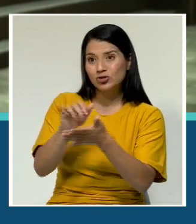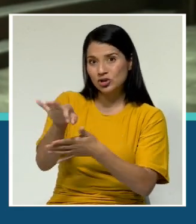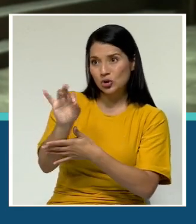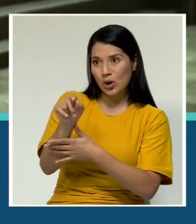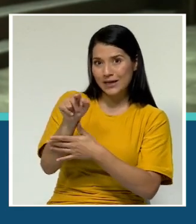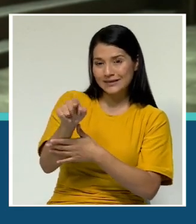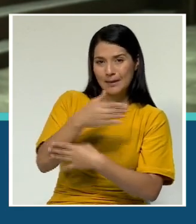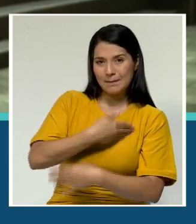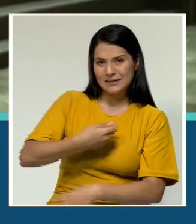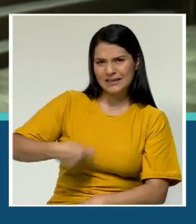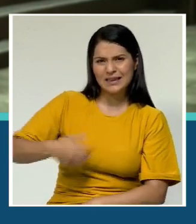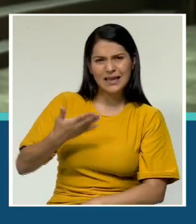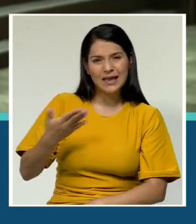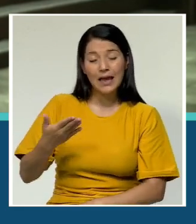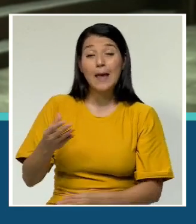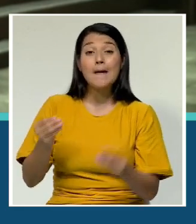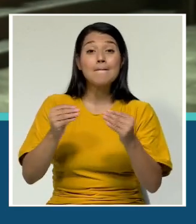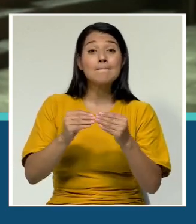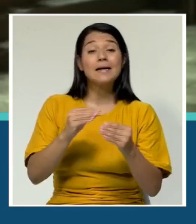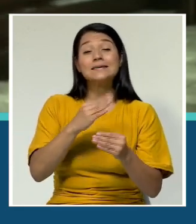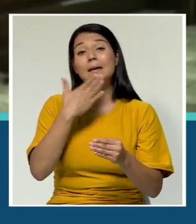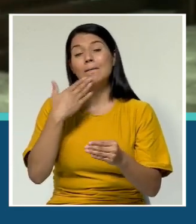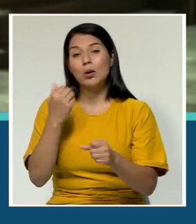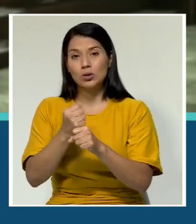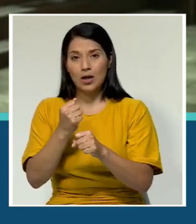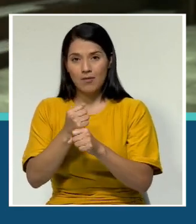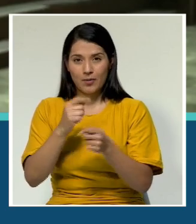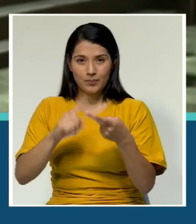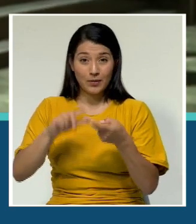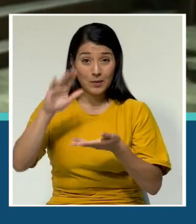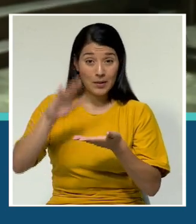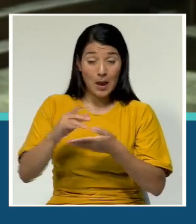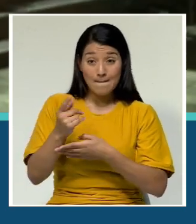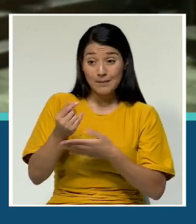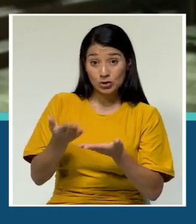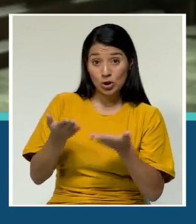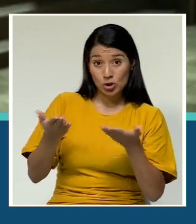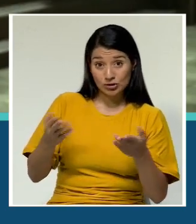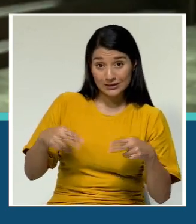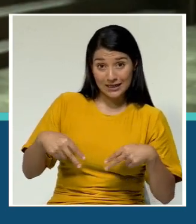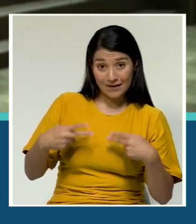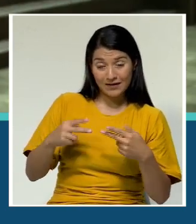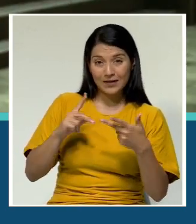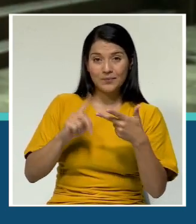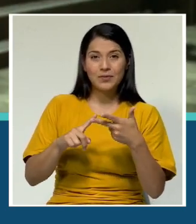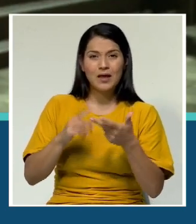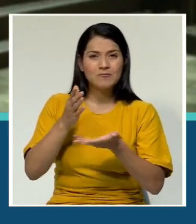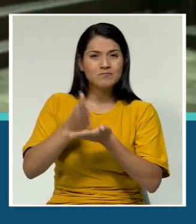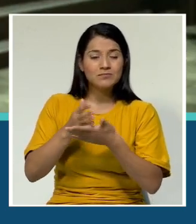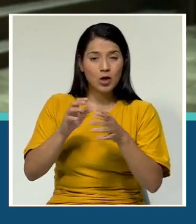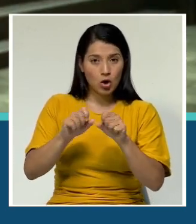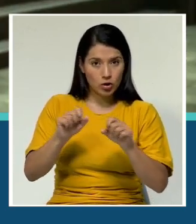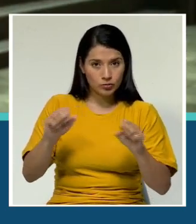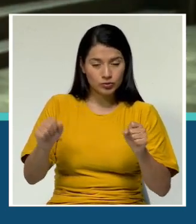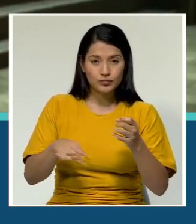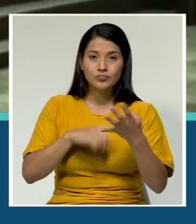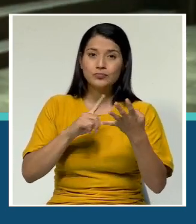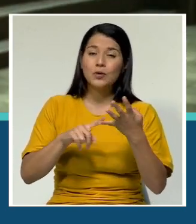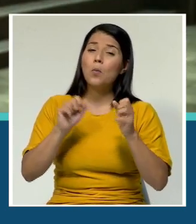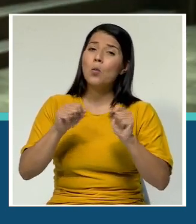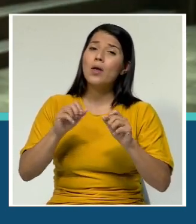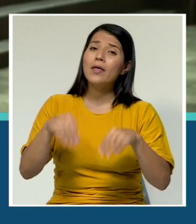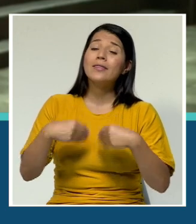nombramiento, con la elección de presidente, que son más y mejores empleos, disminuir el costo